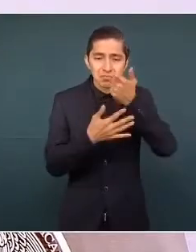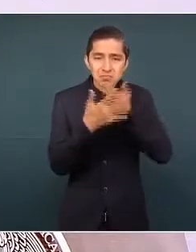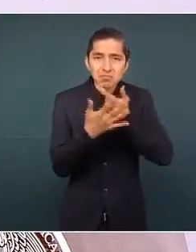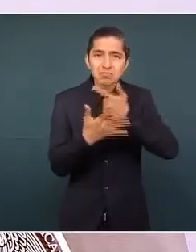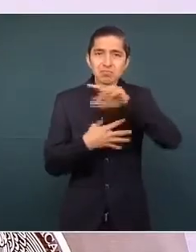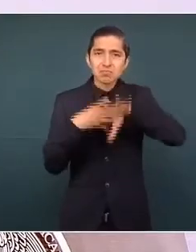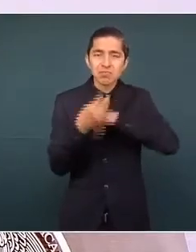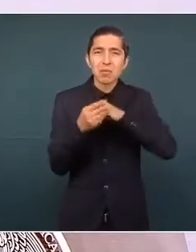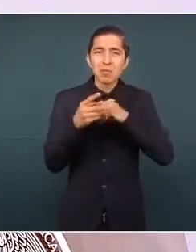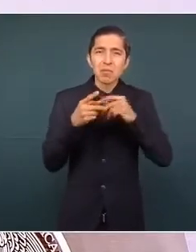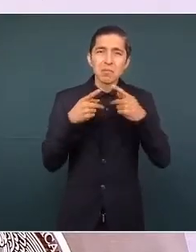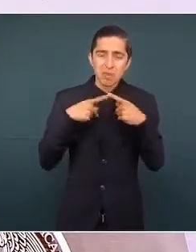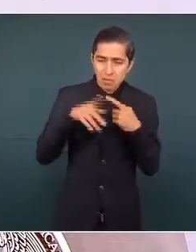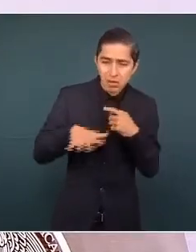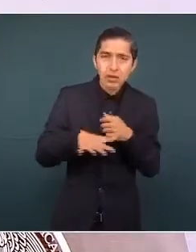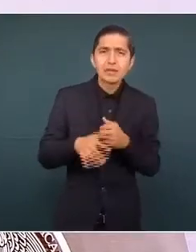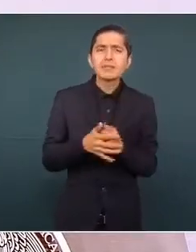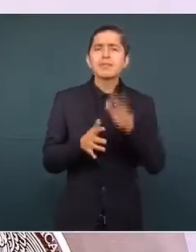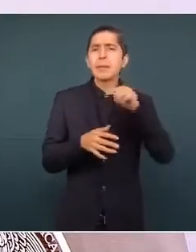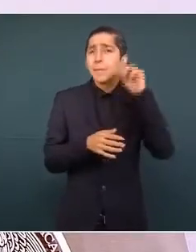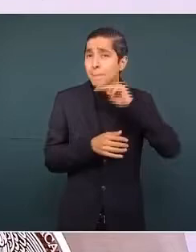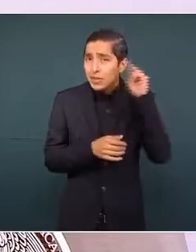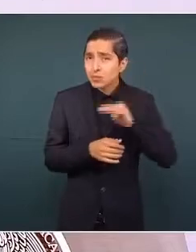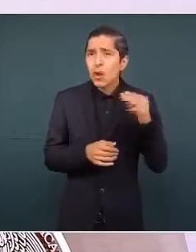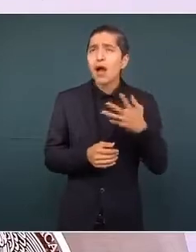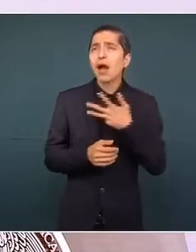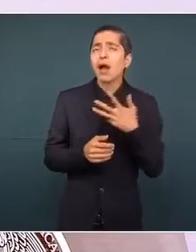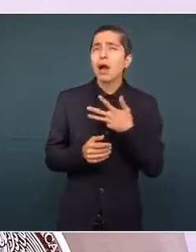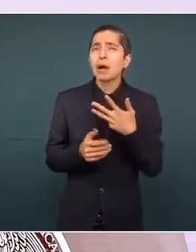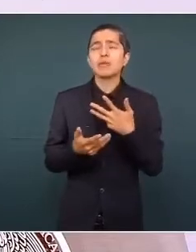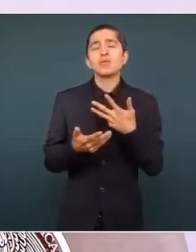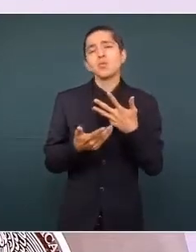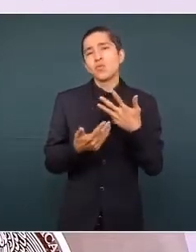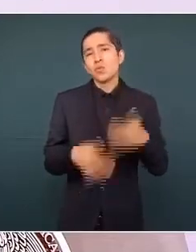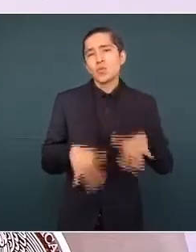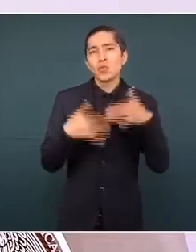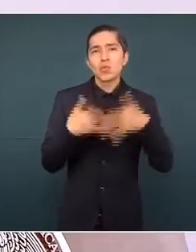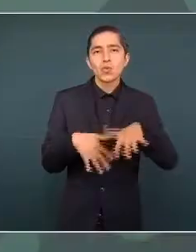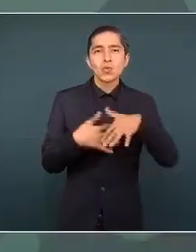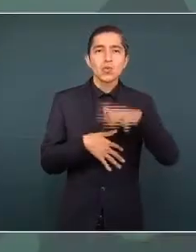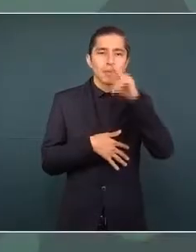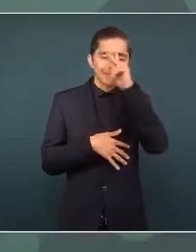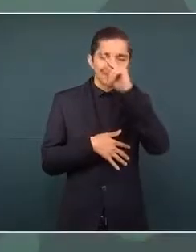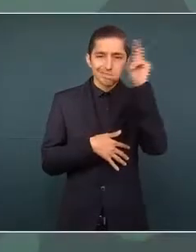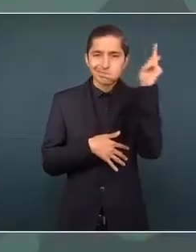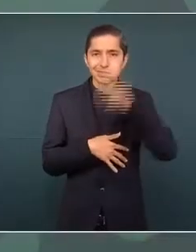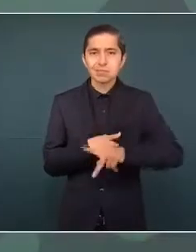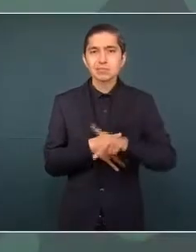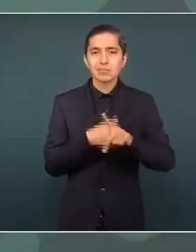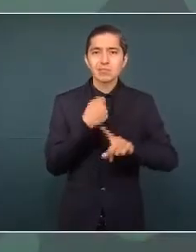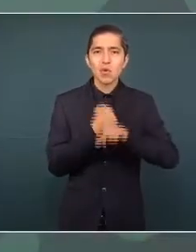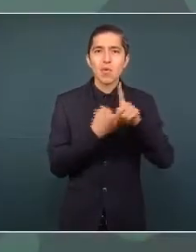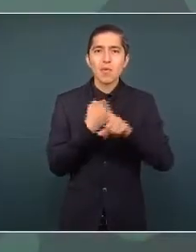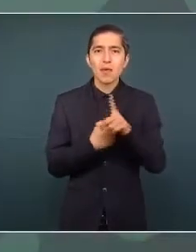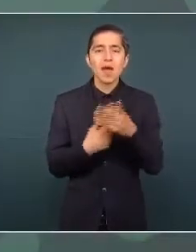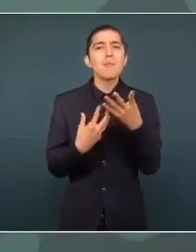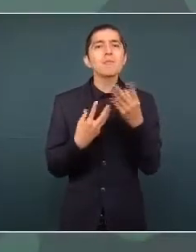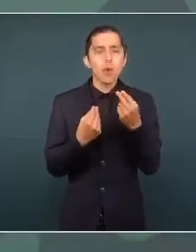públicas. Michoacán tenía severos problemas, muchos todavía no los superamos.